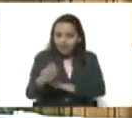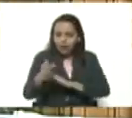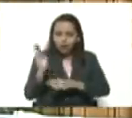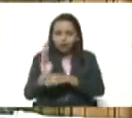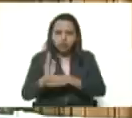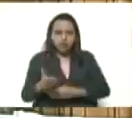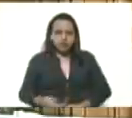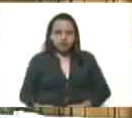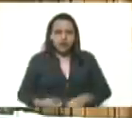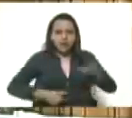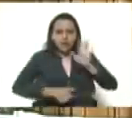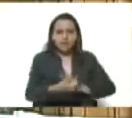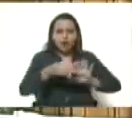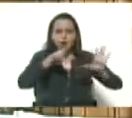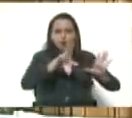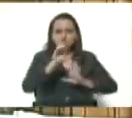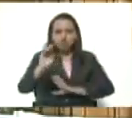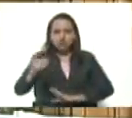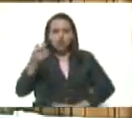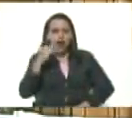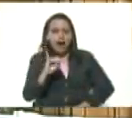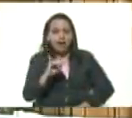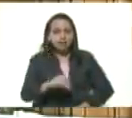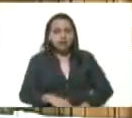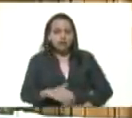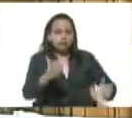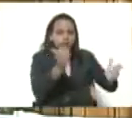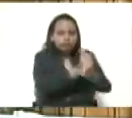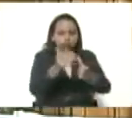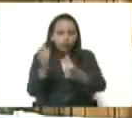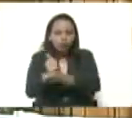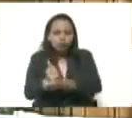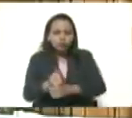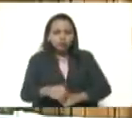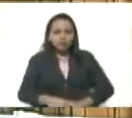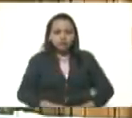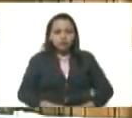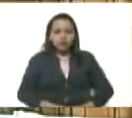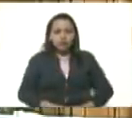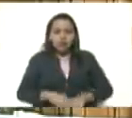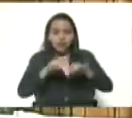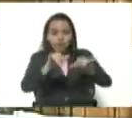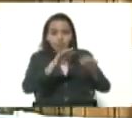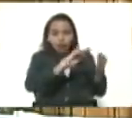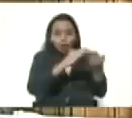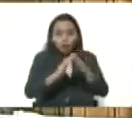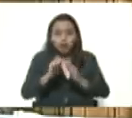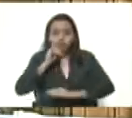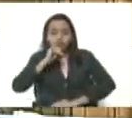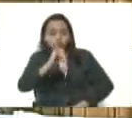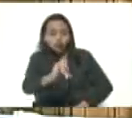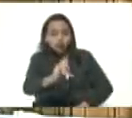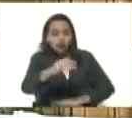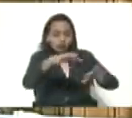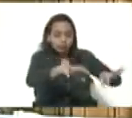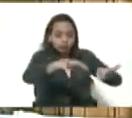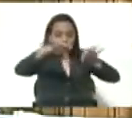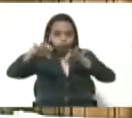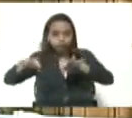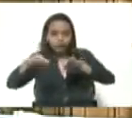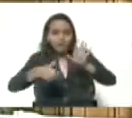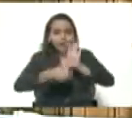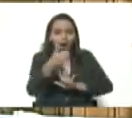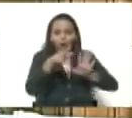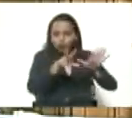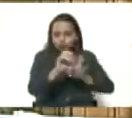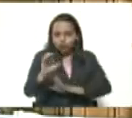de 800 trocheros han sido localizados por sus propias comunidades, más de 800.